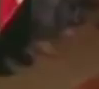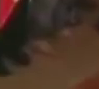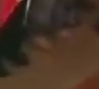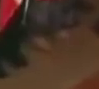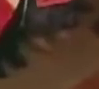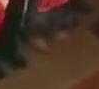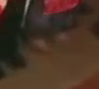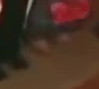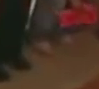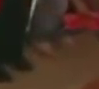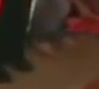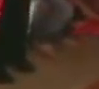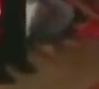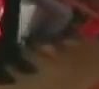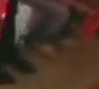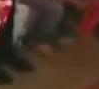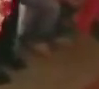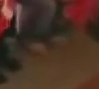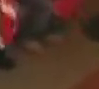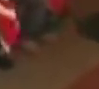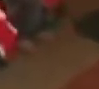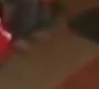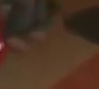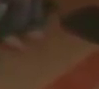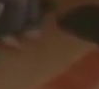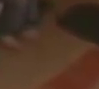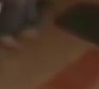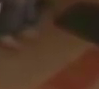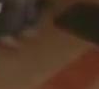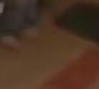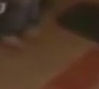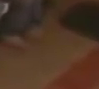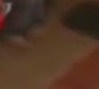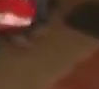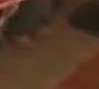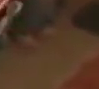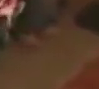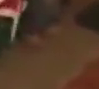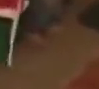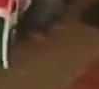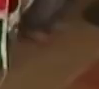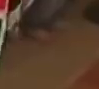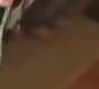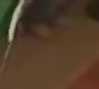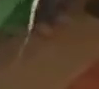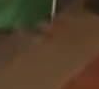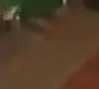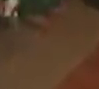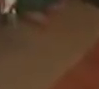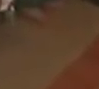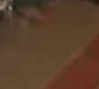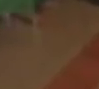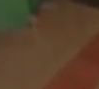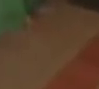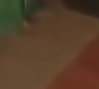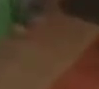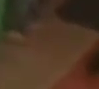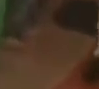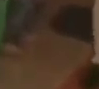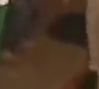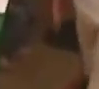queim eran las sillitas donde hacías el recorrido y tomabas complacido una espumosa